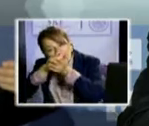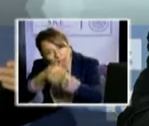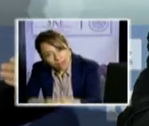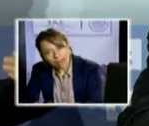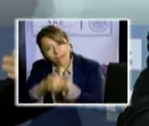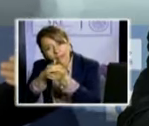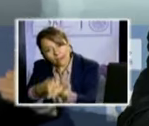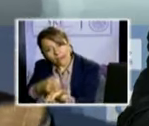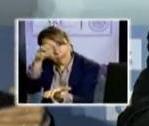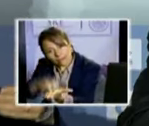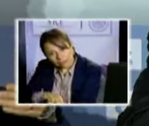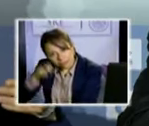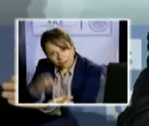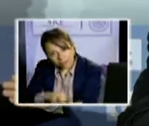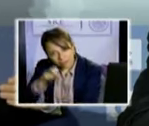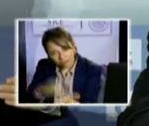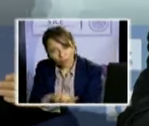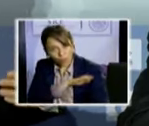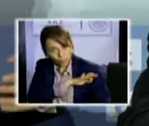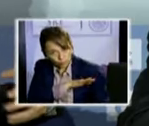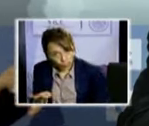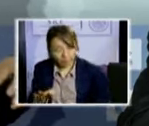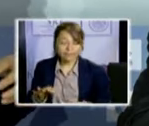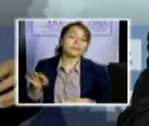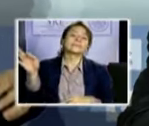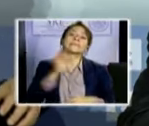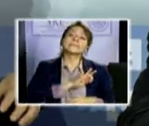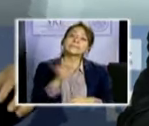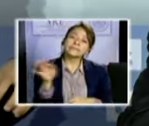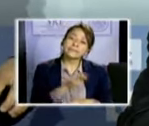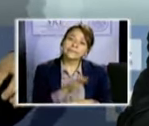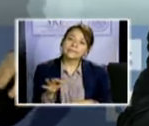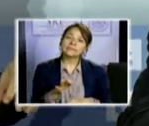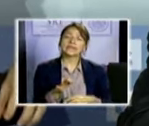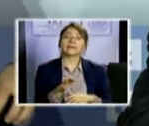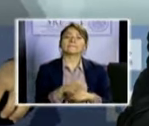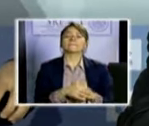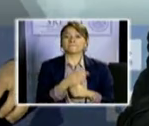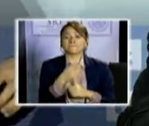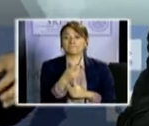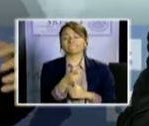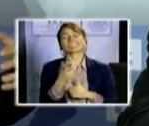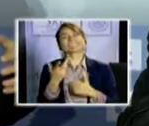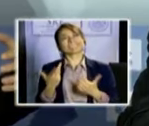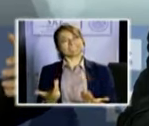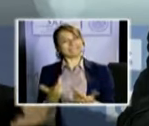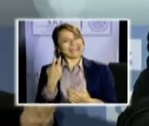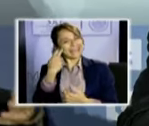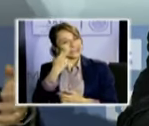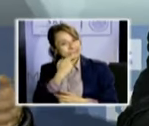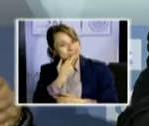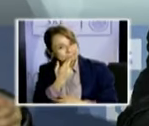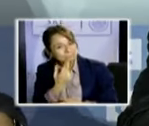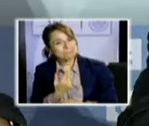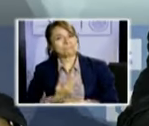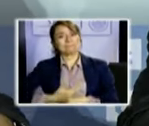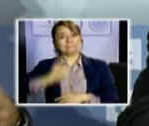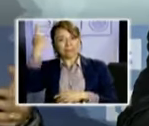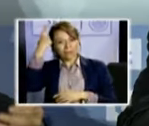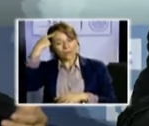está basado en una información mucho más, yo diría más científica,